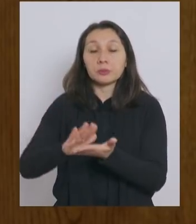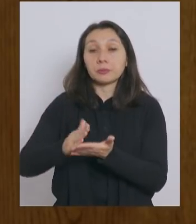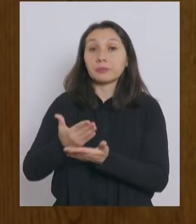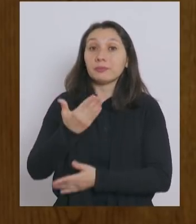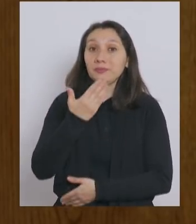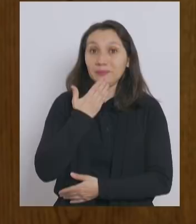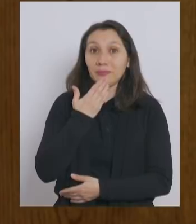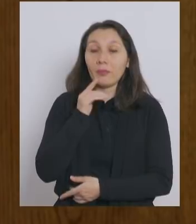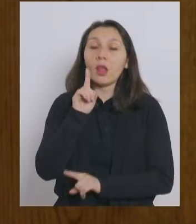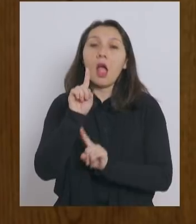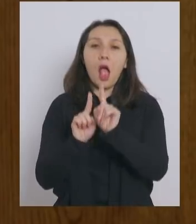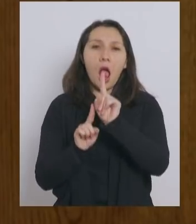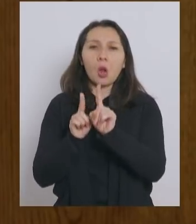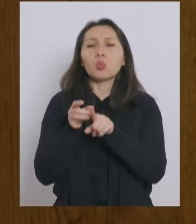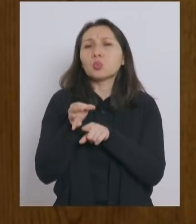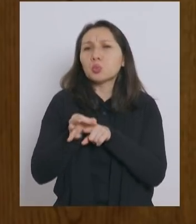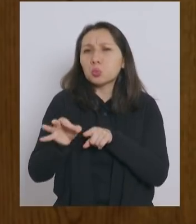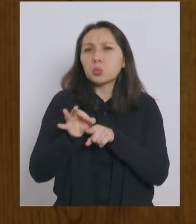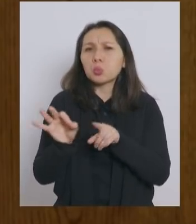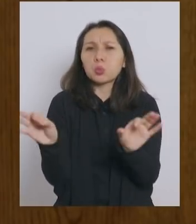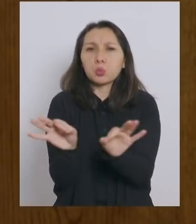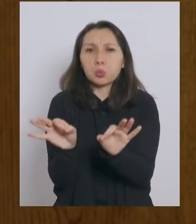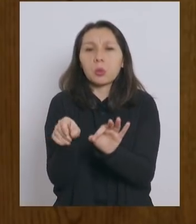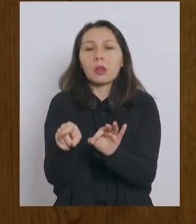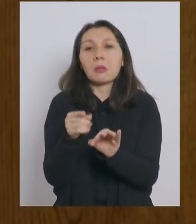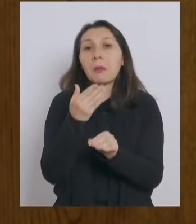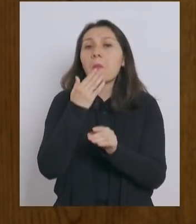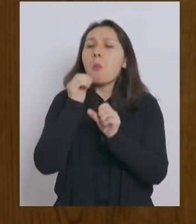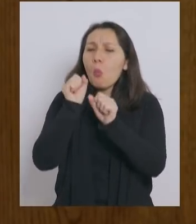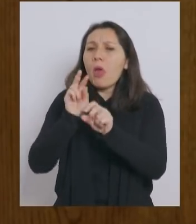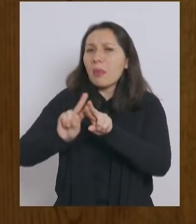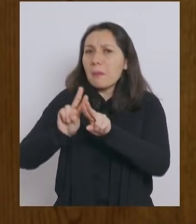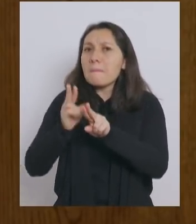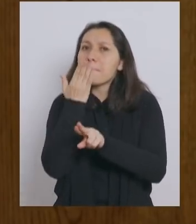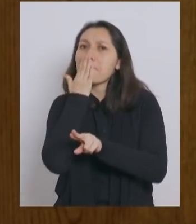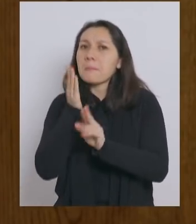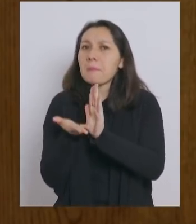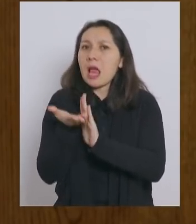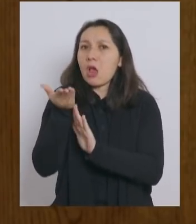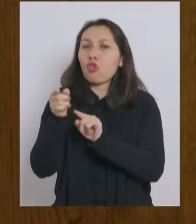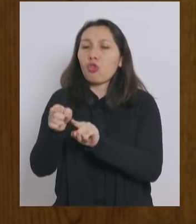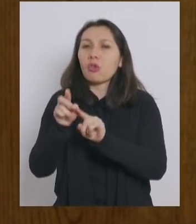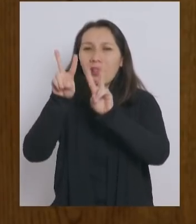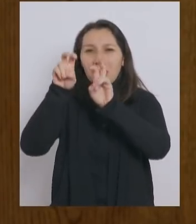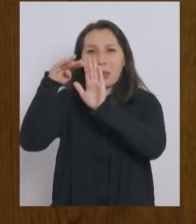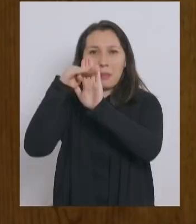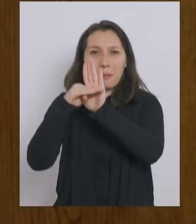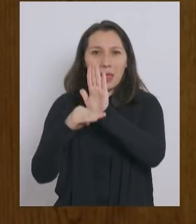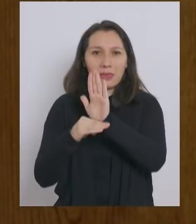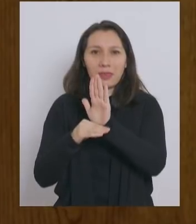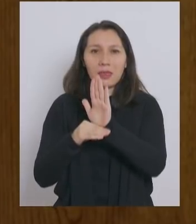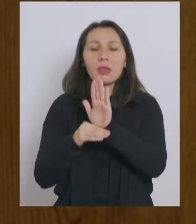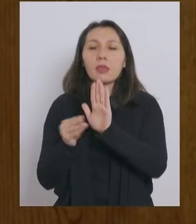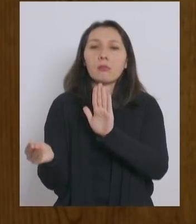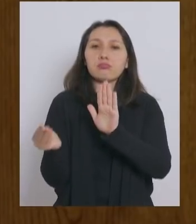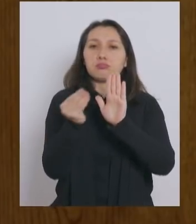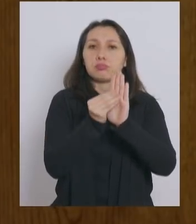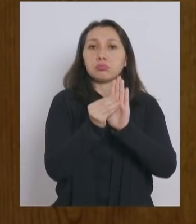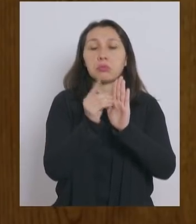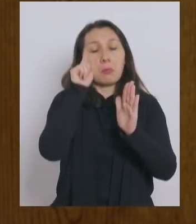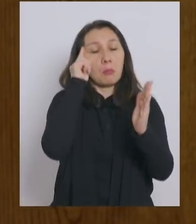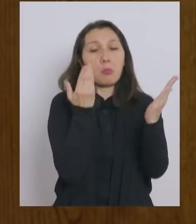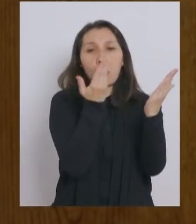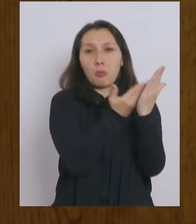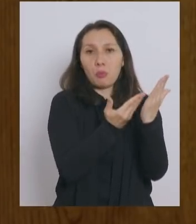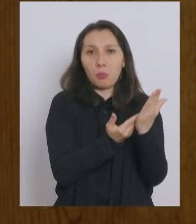Incluso hay algunas sugerencias de mejora dentro de las medidas que propone